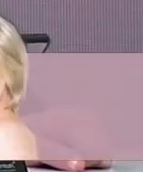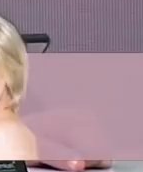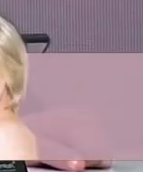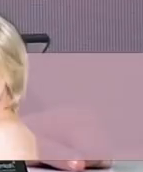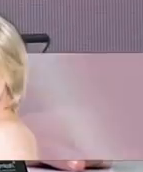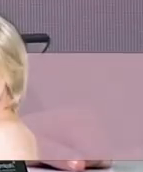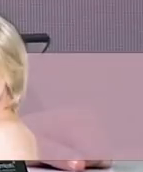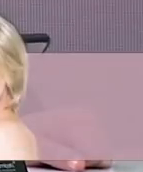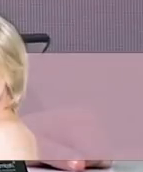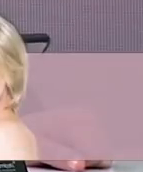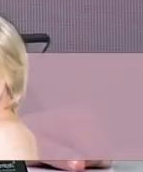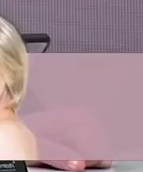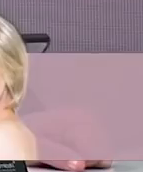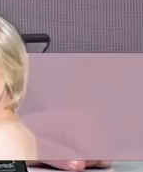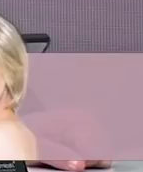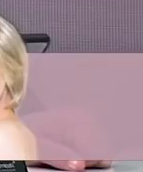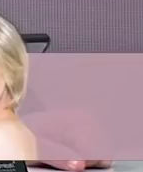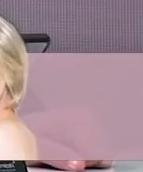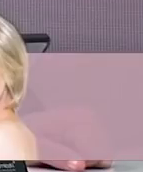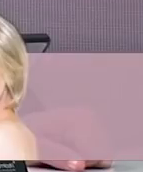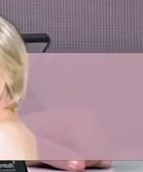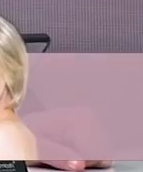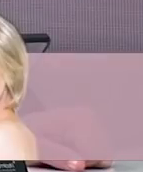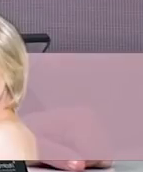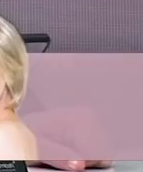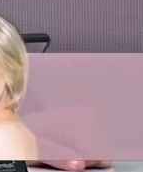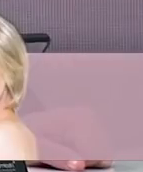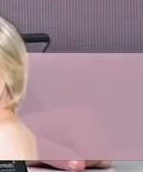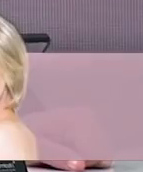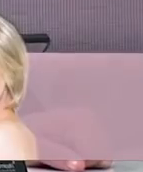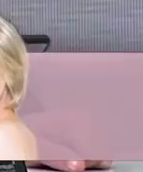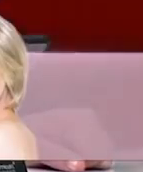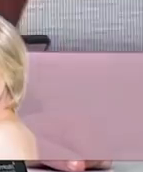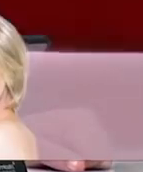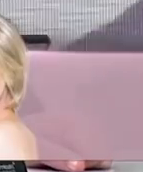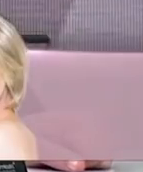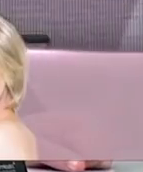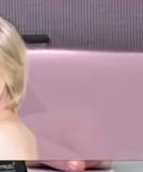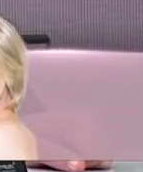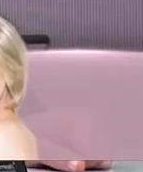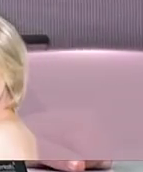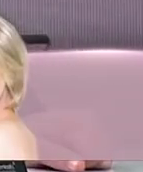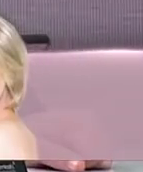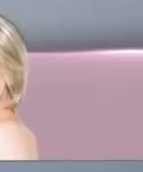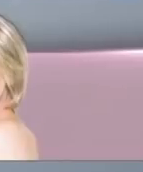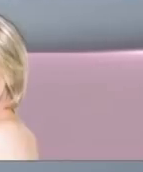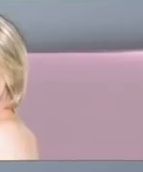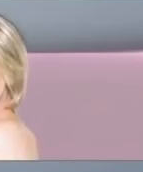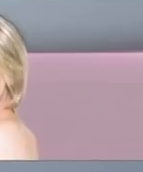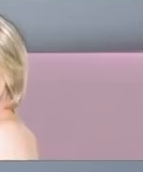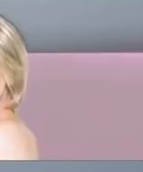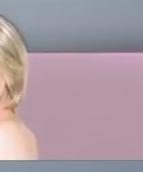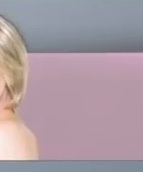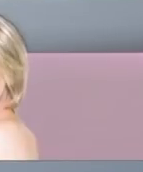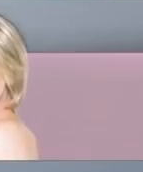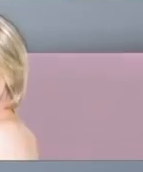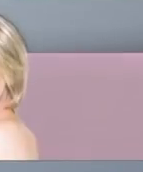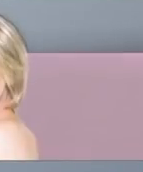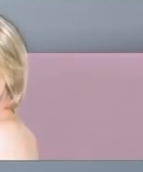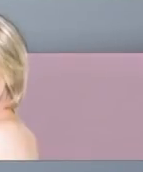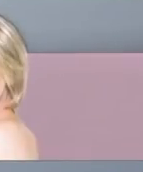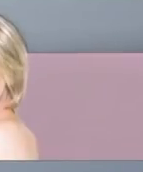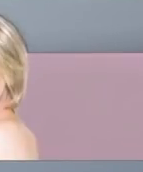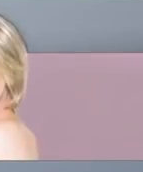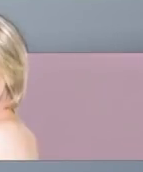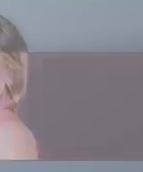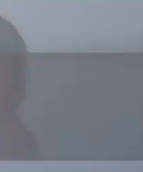Vaya con los amigos de Salud Digna. Tienen unos espacios diseñados exclusivamente para que usted viva una experiencia diferente.